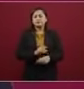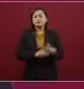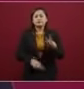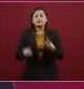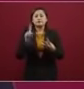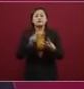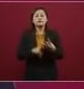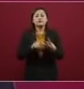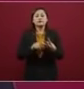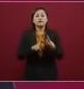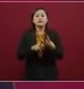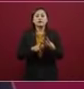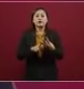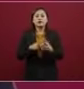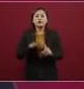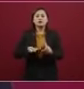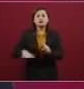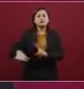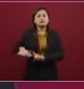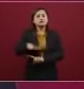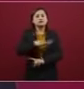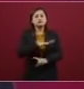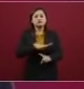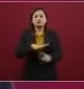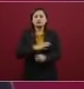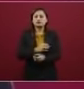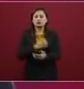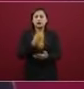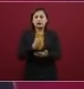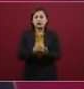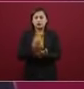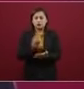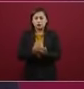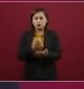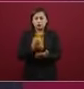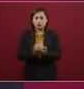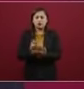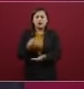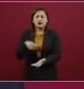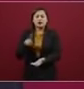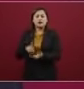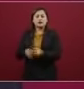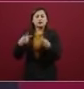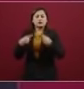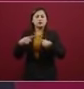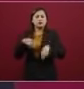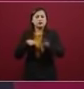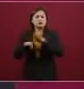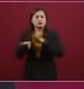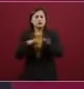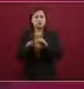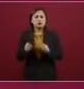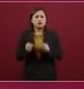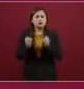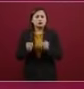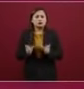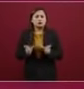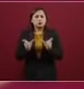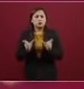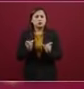las condiciones socioeconómicas de los integrantes de los cuerpos de seguridad. Tenemos en el país policías que